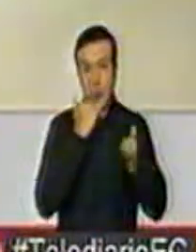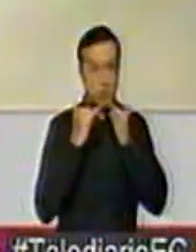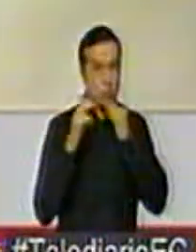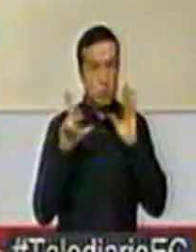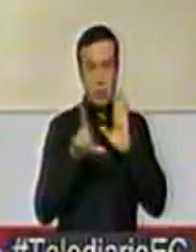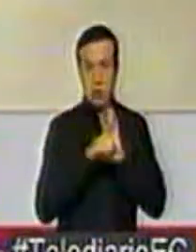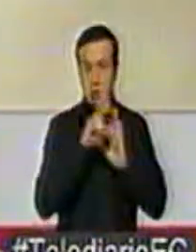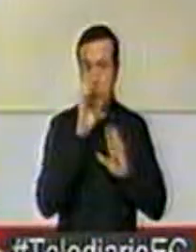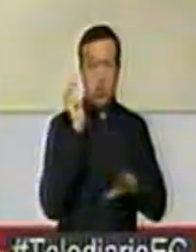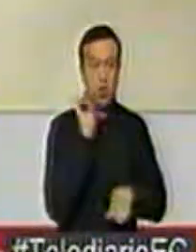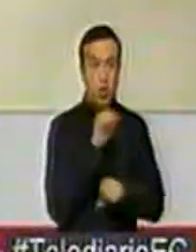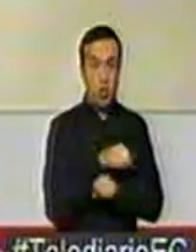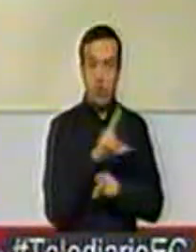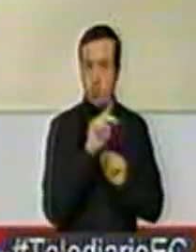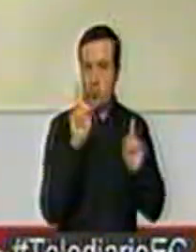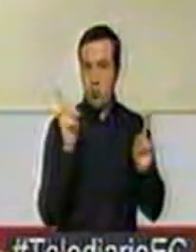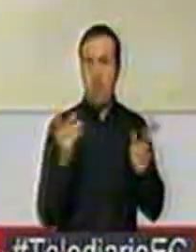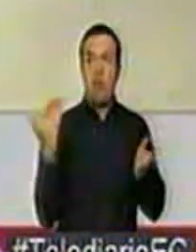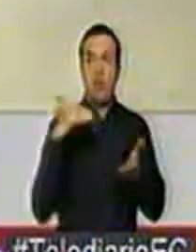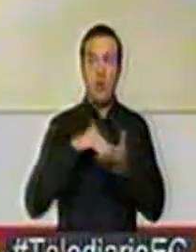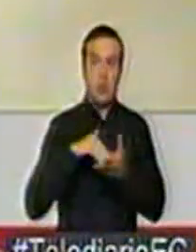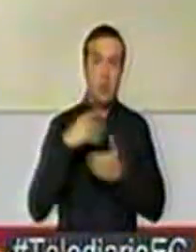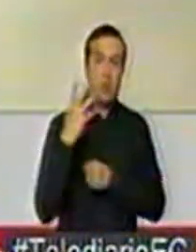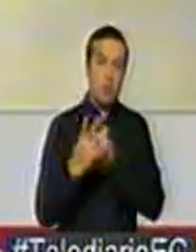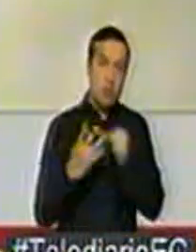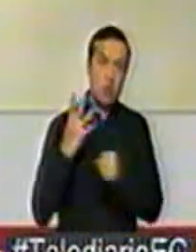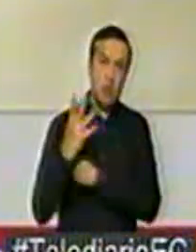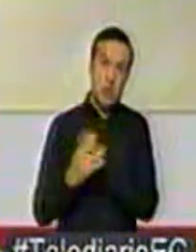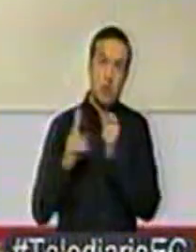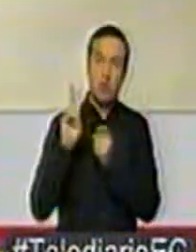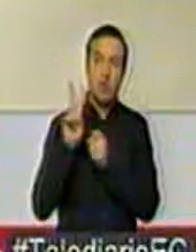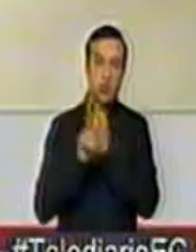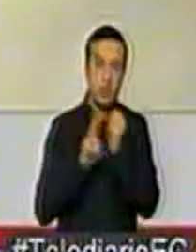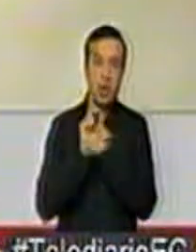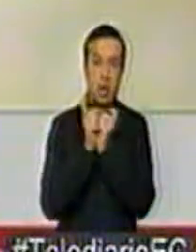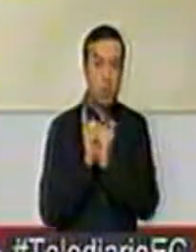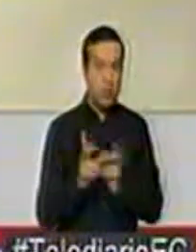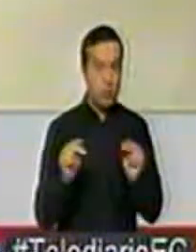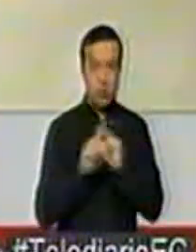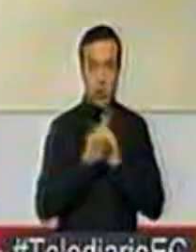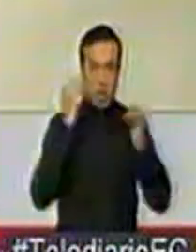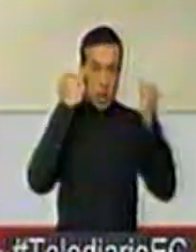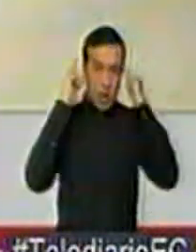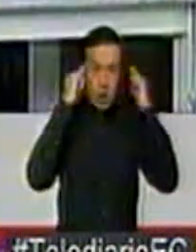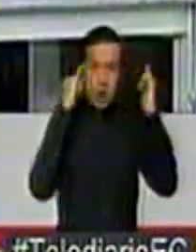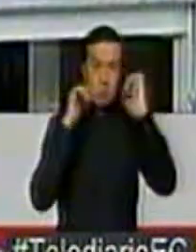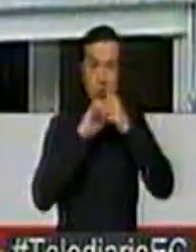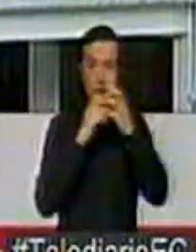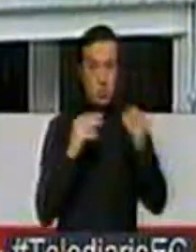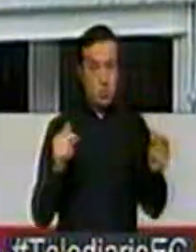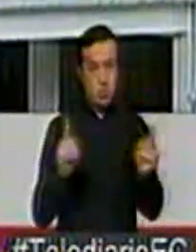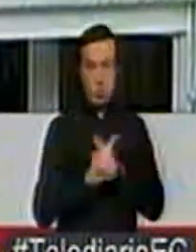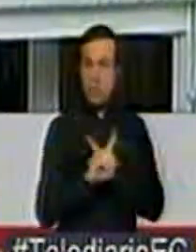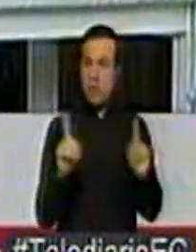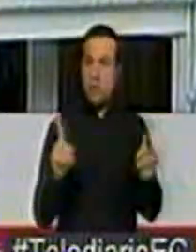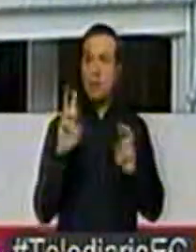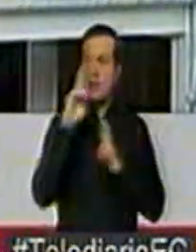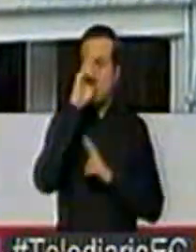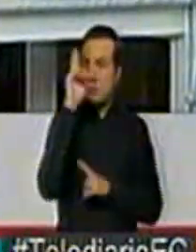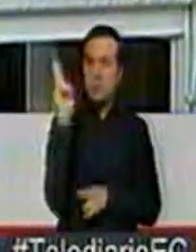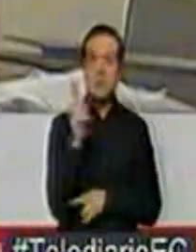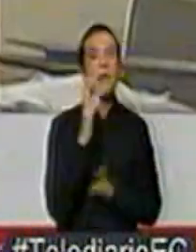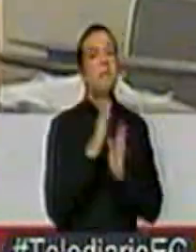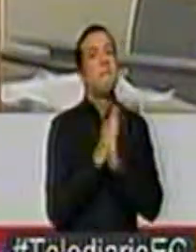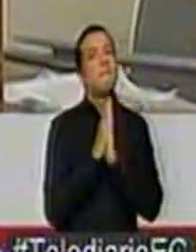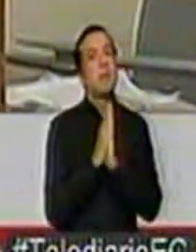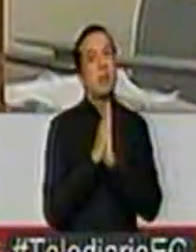No podemos permitirnos refundar el país cada 4 años, cada 2 años. No podemos reinventar nuevas soluciones. En lo referente al respeto, se insiste